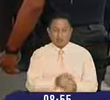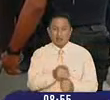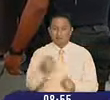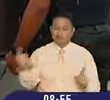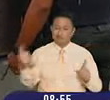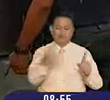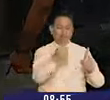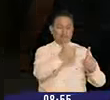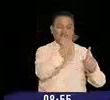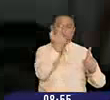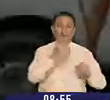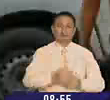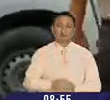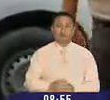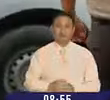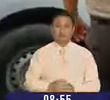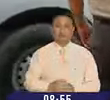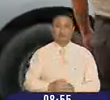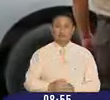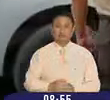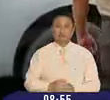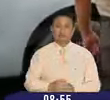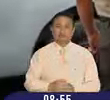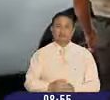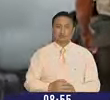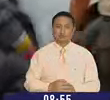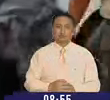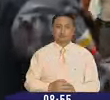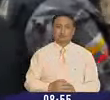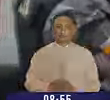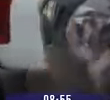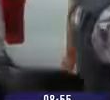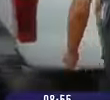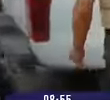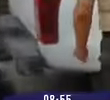mejor dicho, en la peluquería. Informó Iván Casamen.